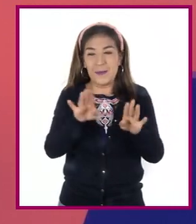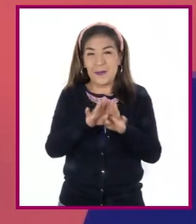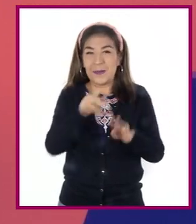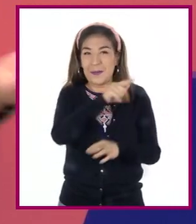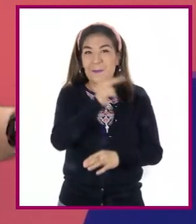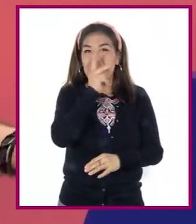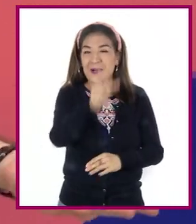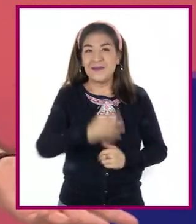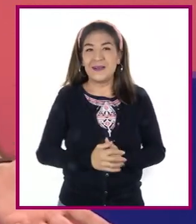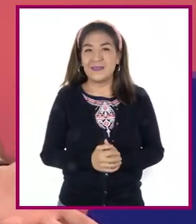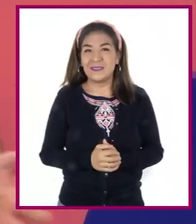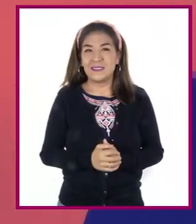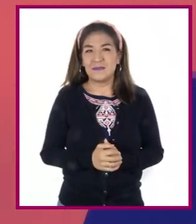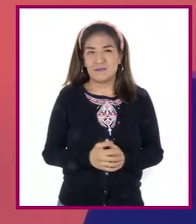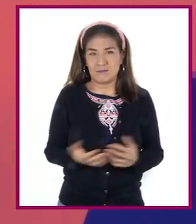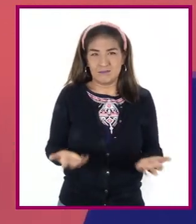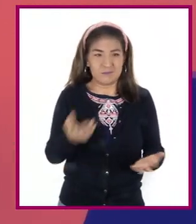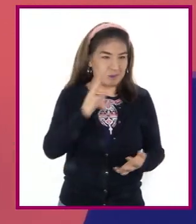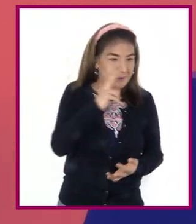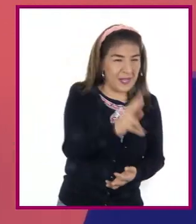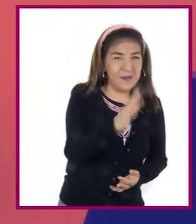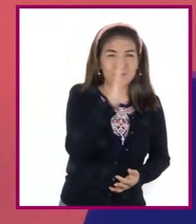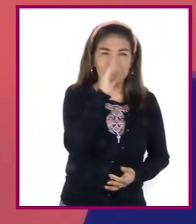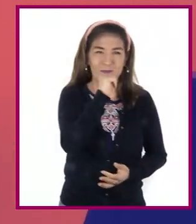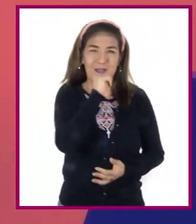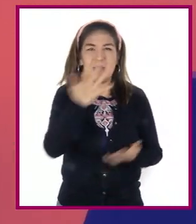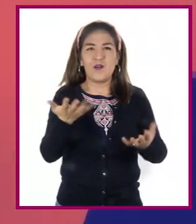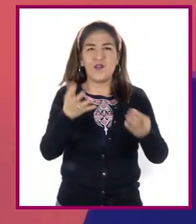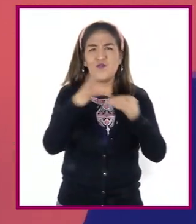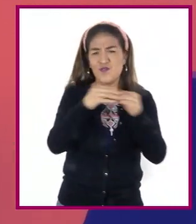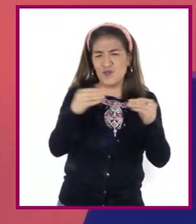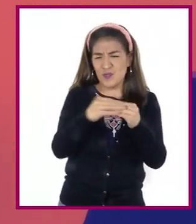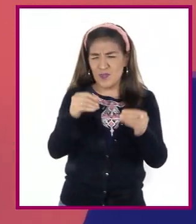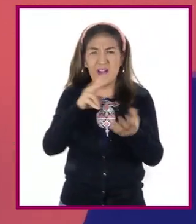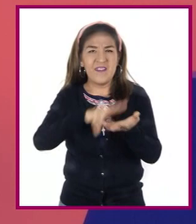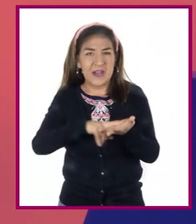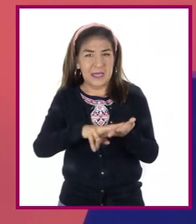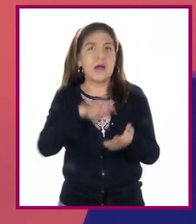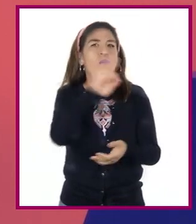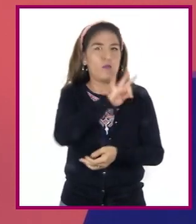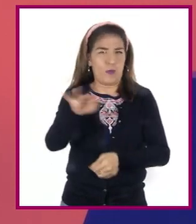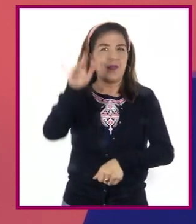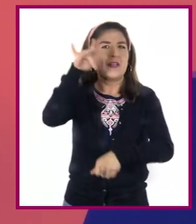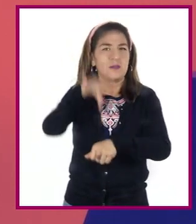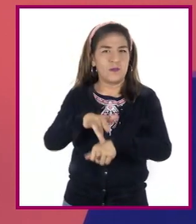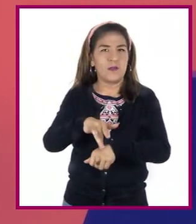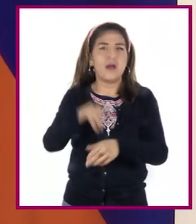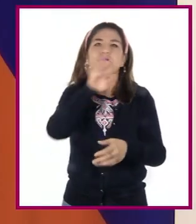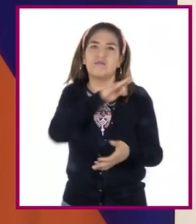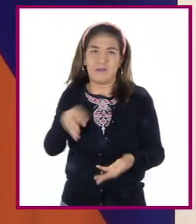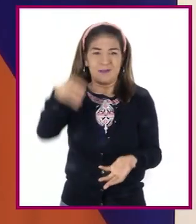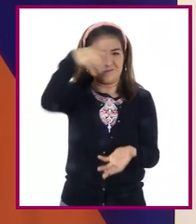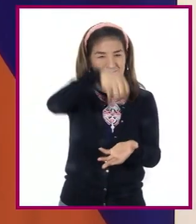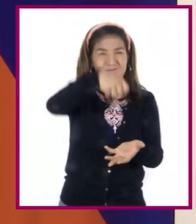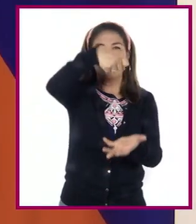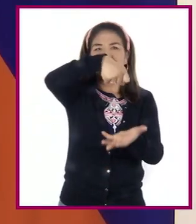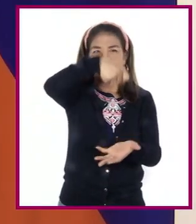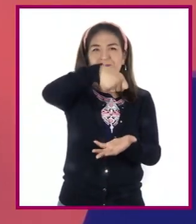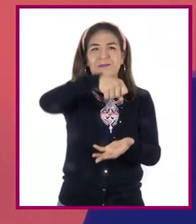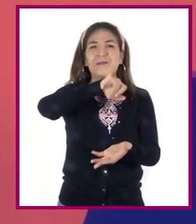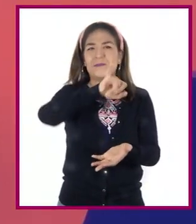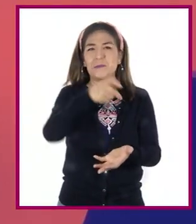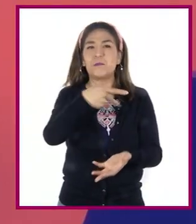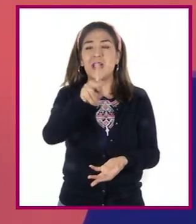palabras no se ven. No son algo como la fruta verde, que sí se puede tocar y poner en una canasta, pero al